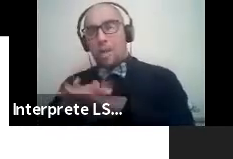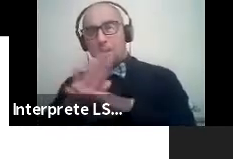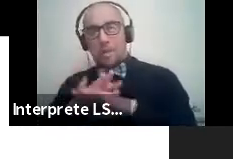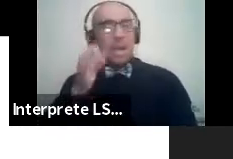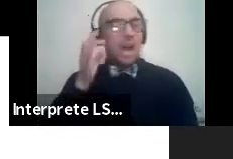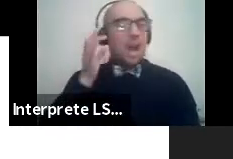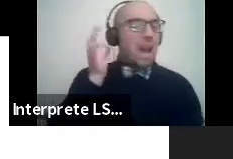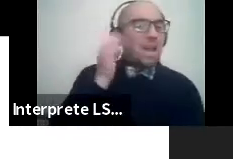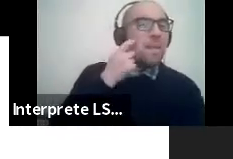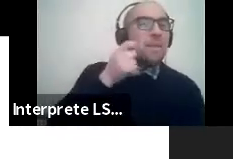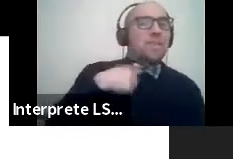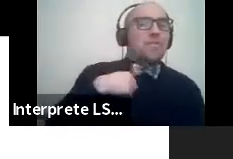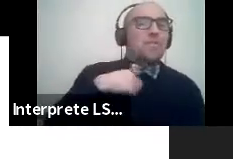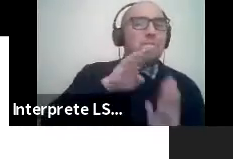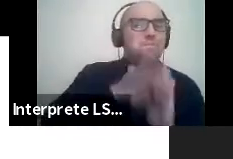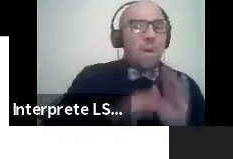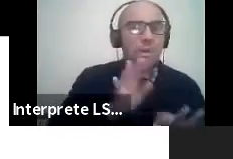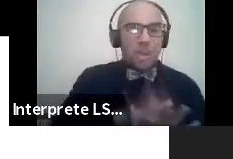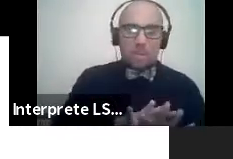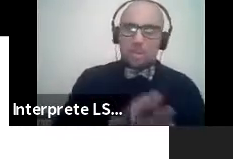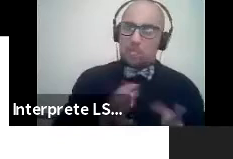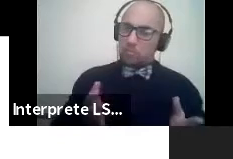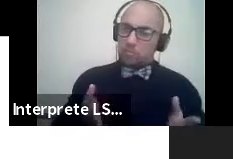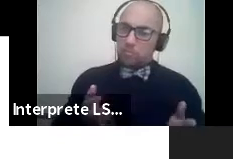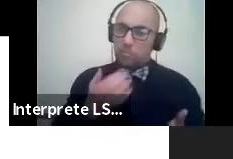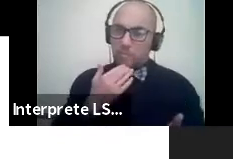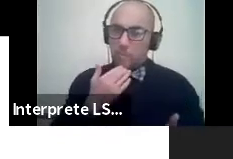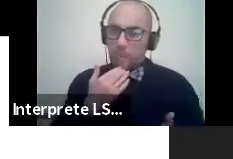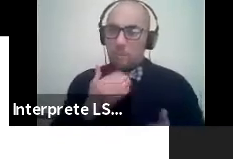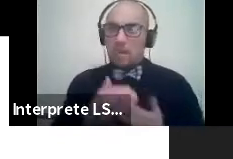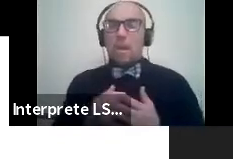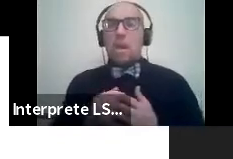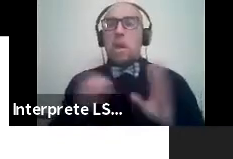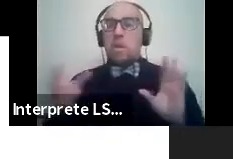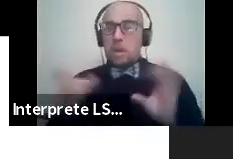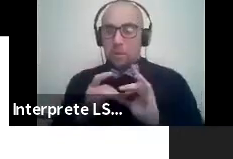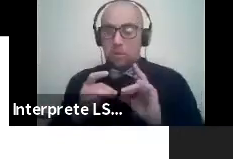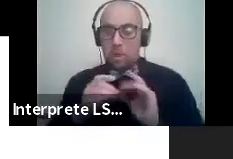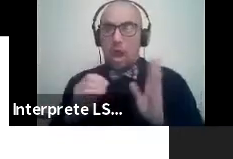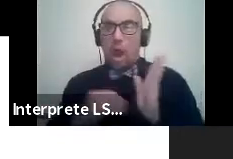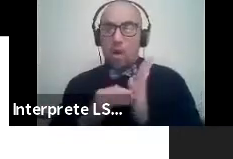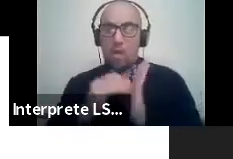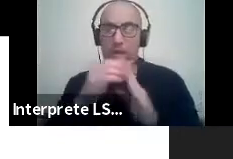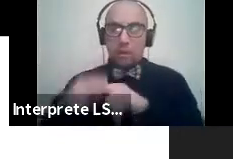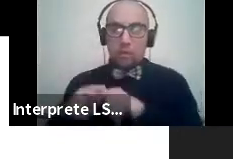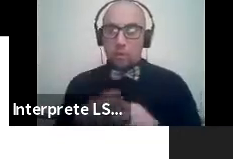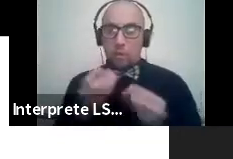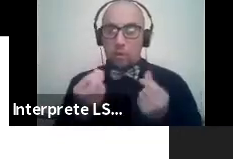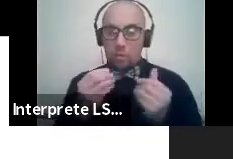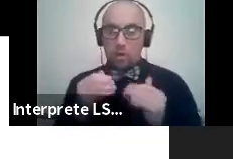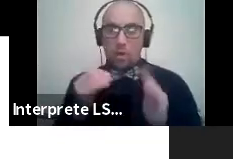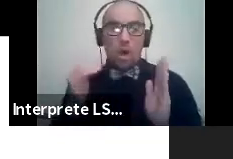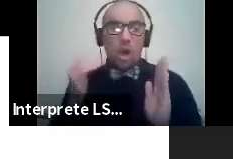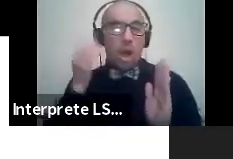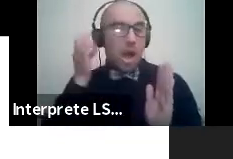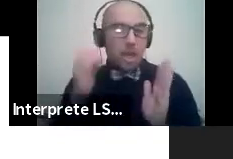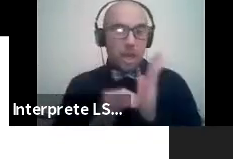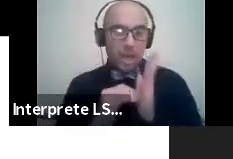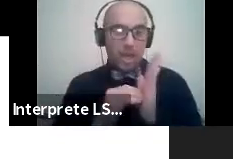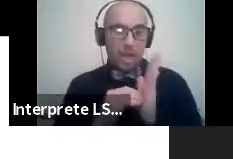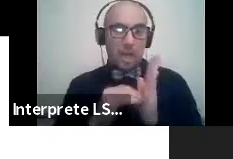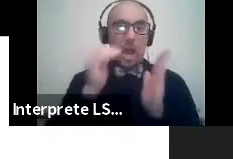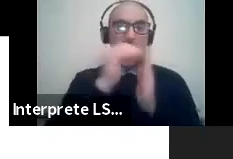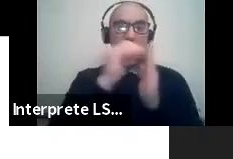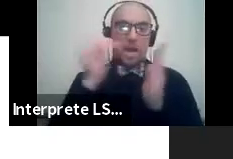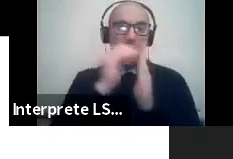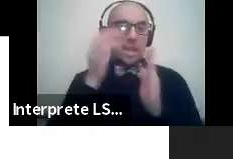que son peores. Y también, por supuesto, conversa con el nivel socioeconómico. ¿Qué quiere decir? Que las niñas de nivel socioeconómico alto